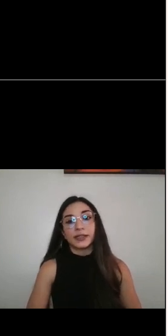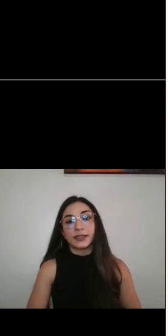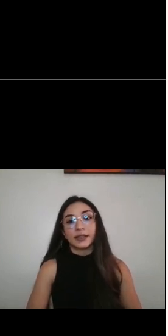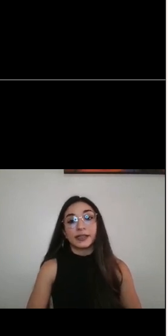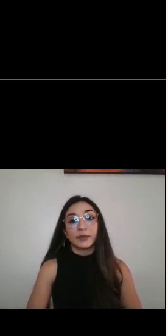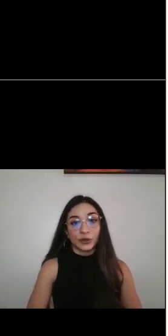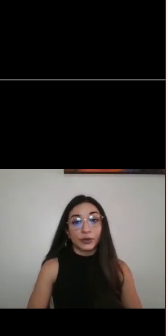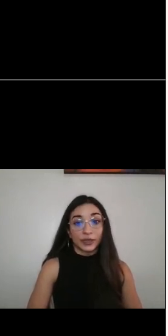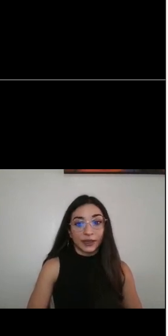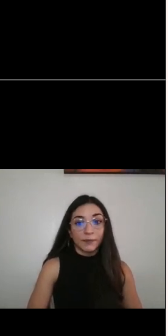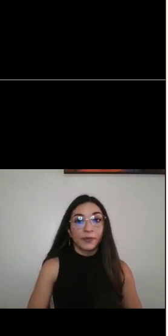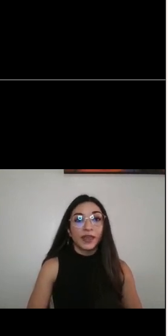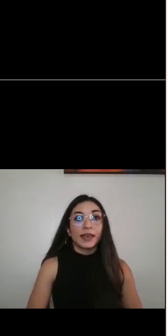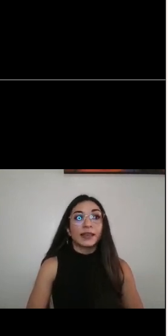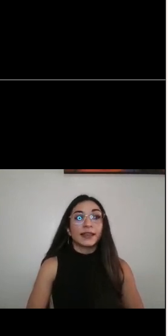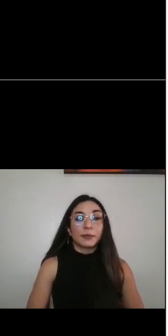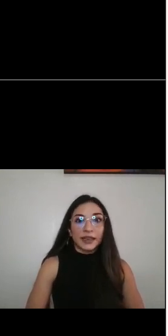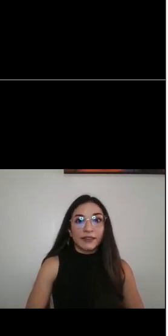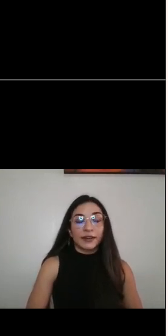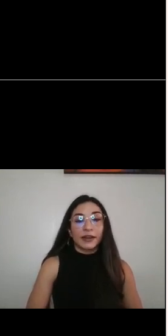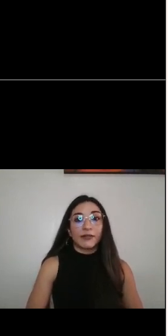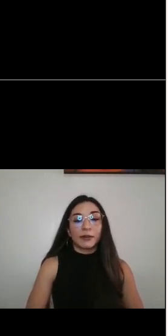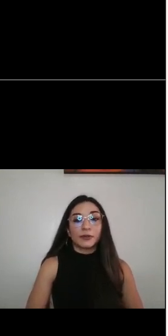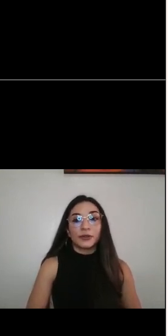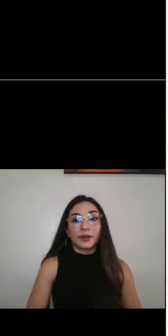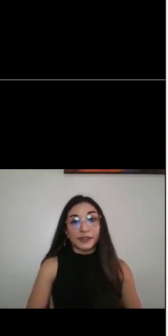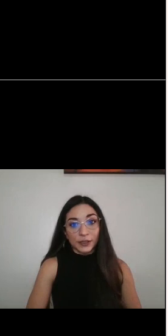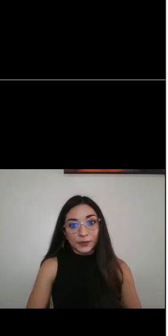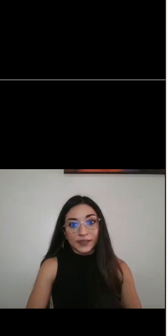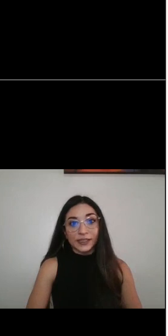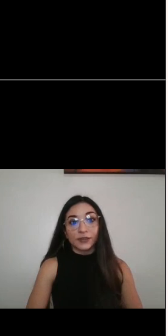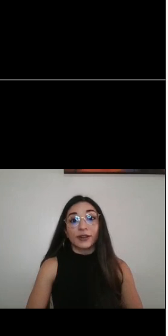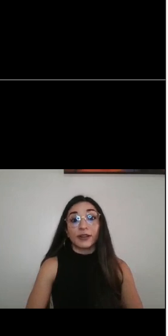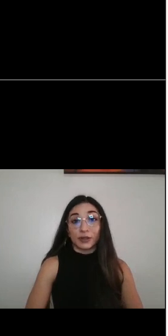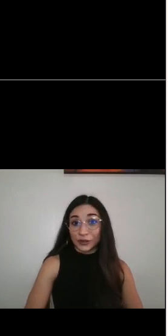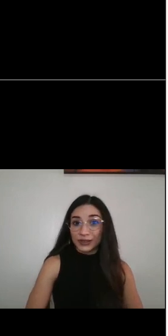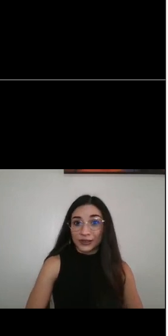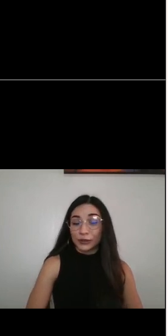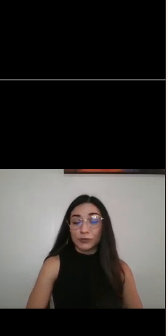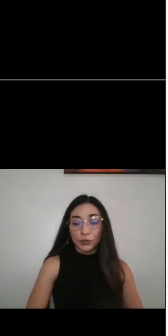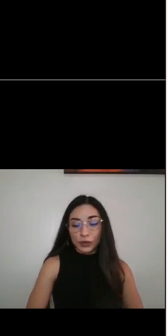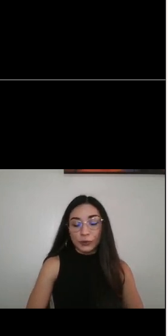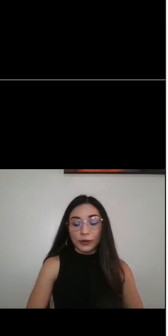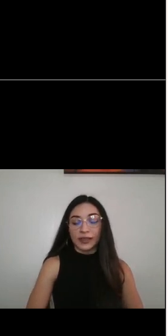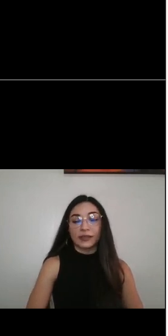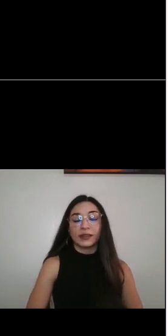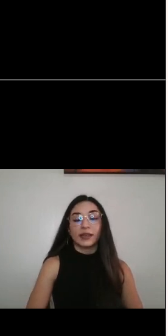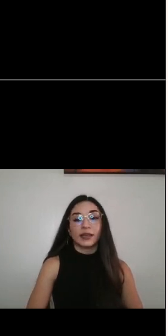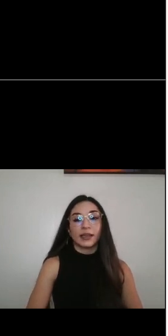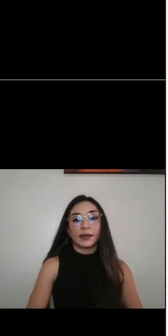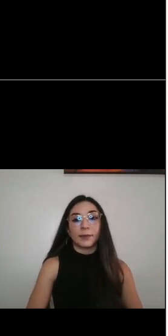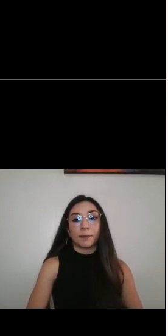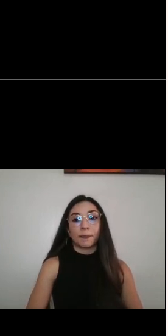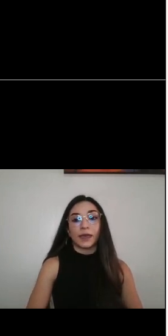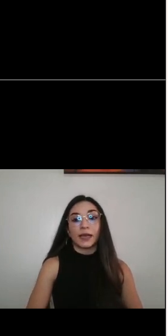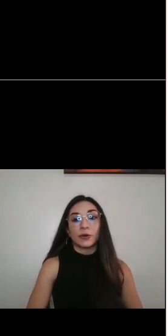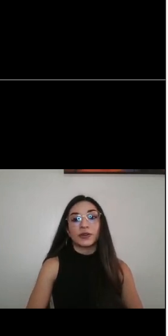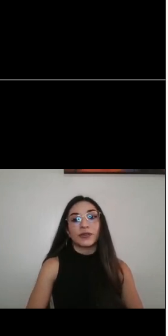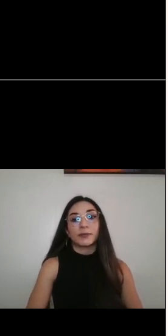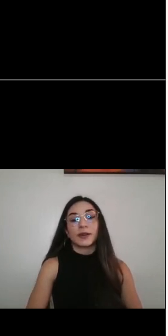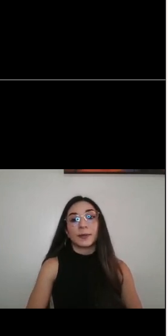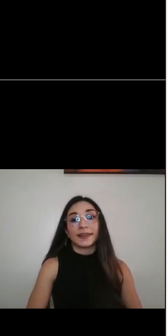indicadores de disminución auditiva. También hablaremos sobre prevención y sobre evaluación, que eso es muy importante. Y